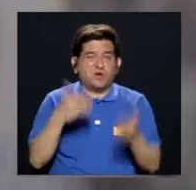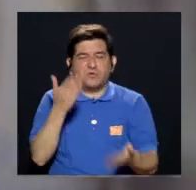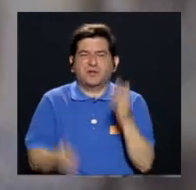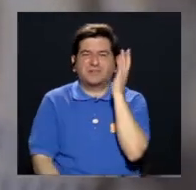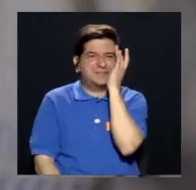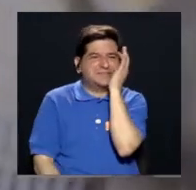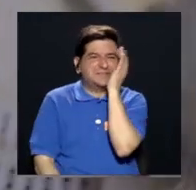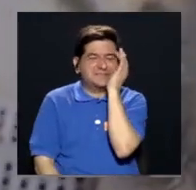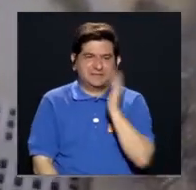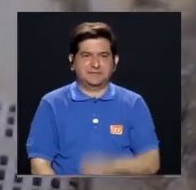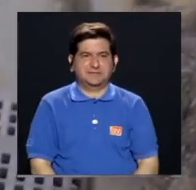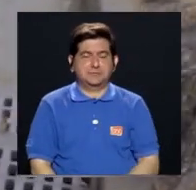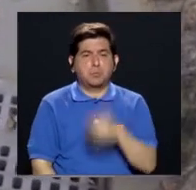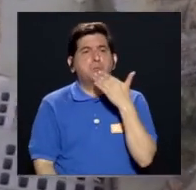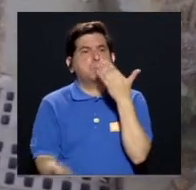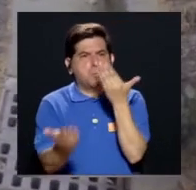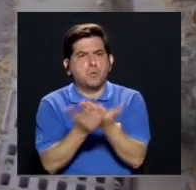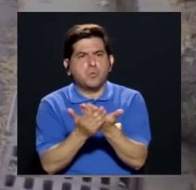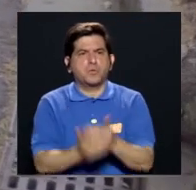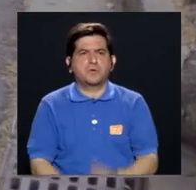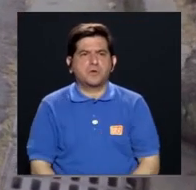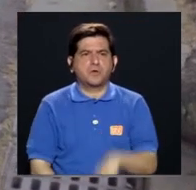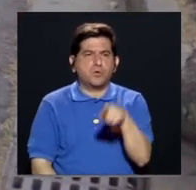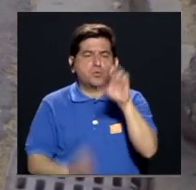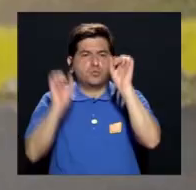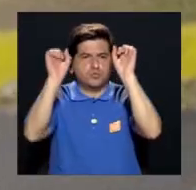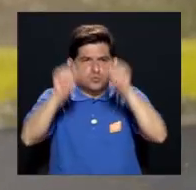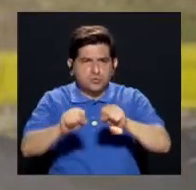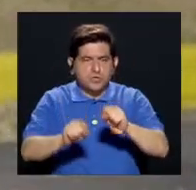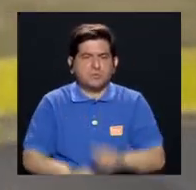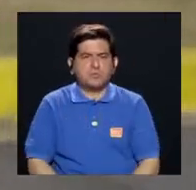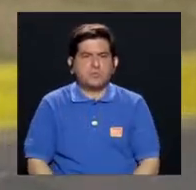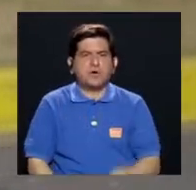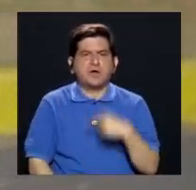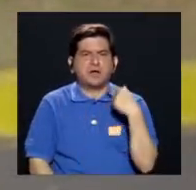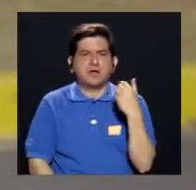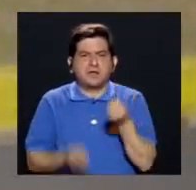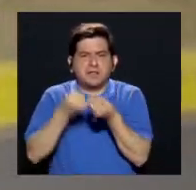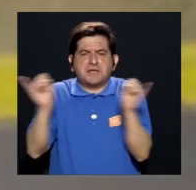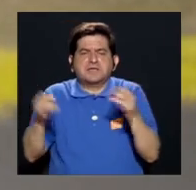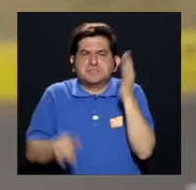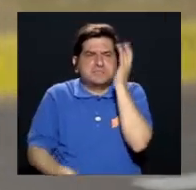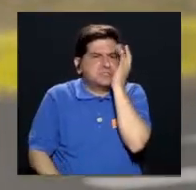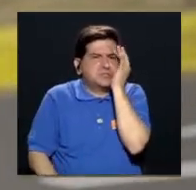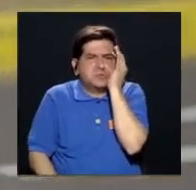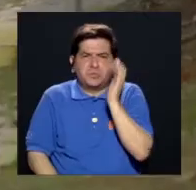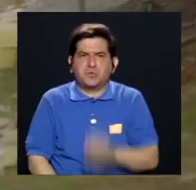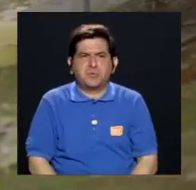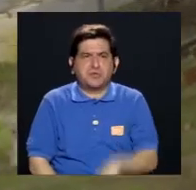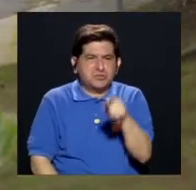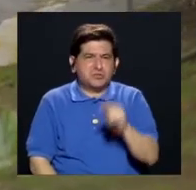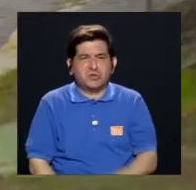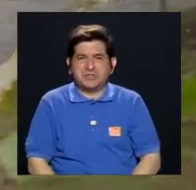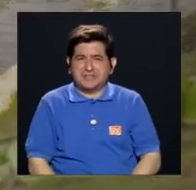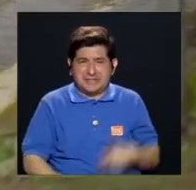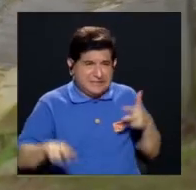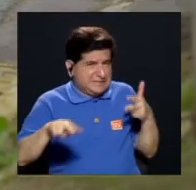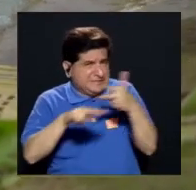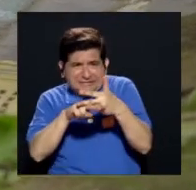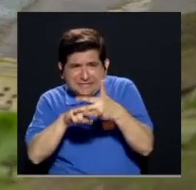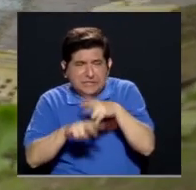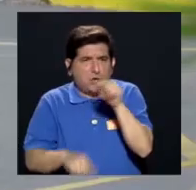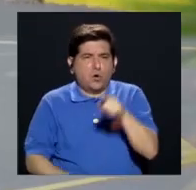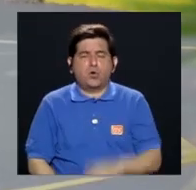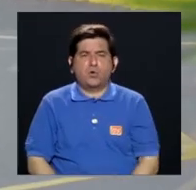le preocupa. Entonces es buenísimo porque usted puede ir por ahí sin preocuparse de que lo van a atropellar ni que